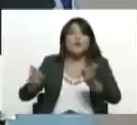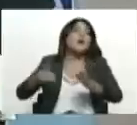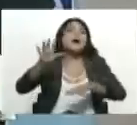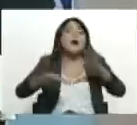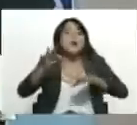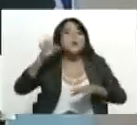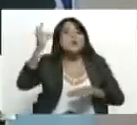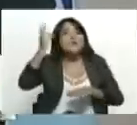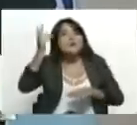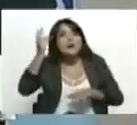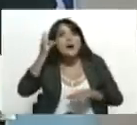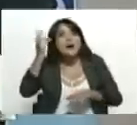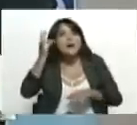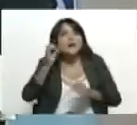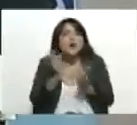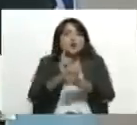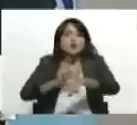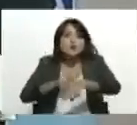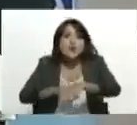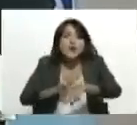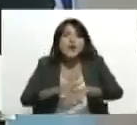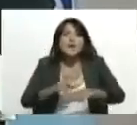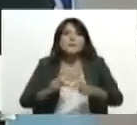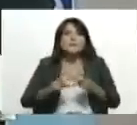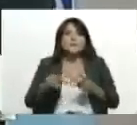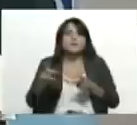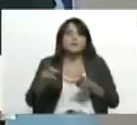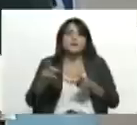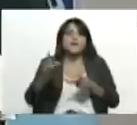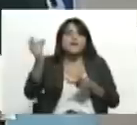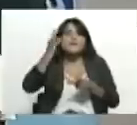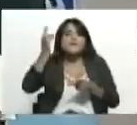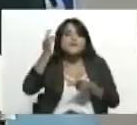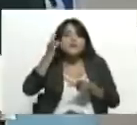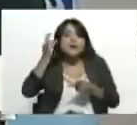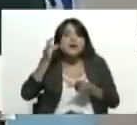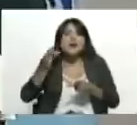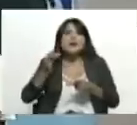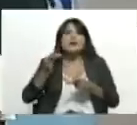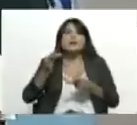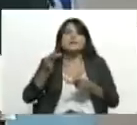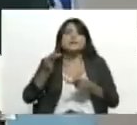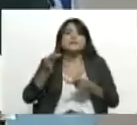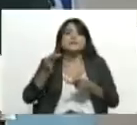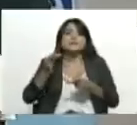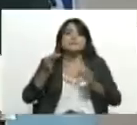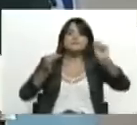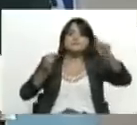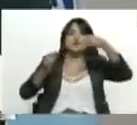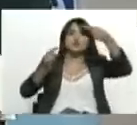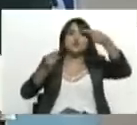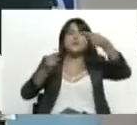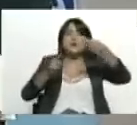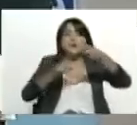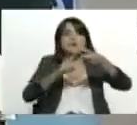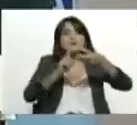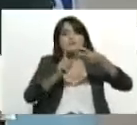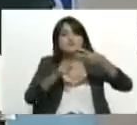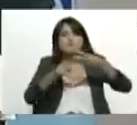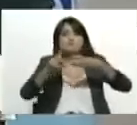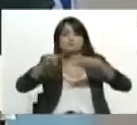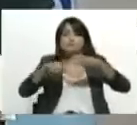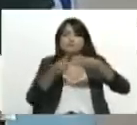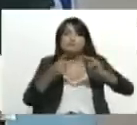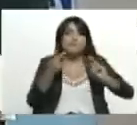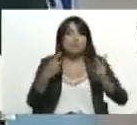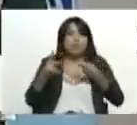provisorios Fiscales auxiliares exficiales superiores etcétera que hicieron lo malo que se